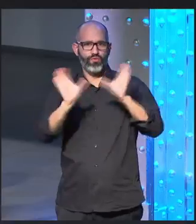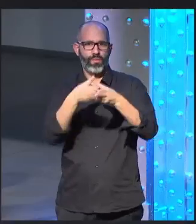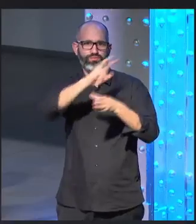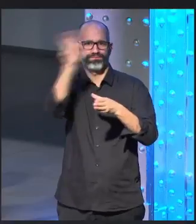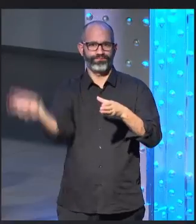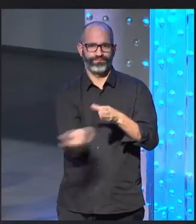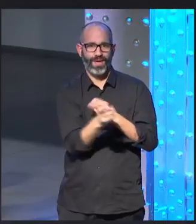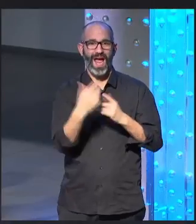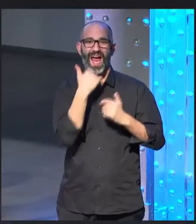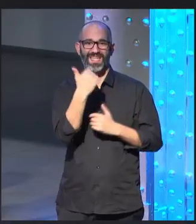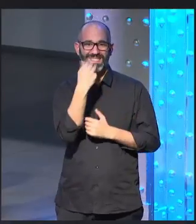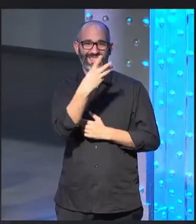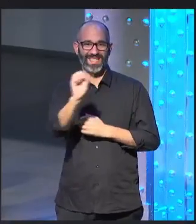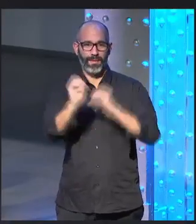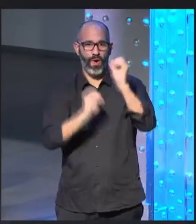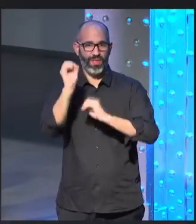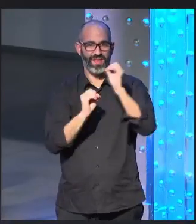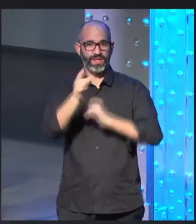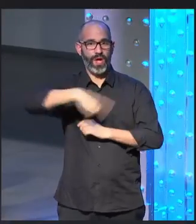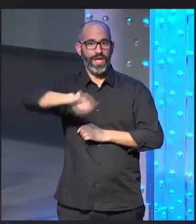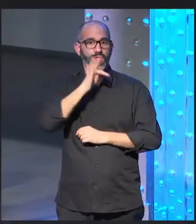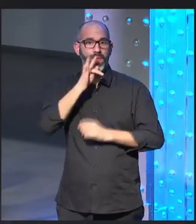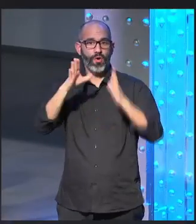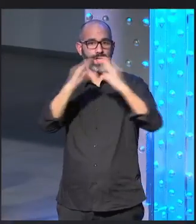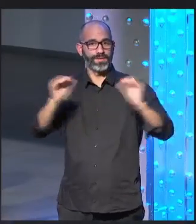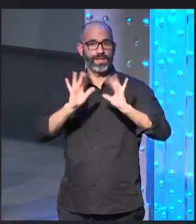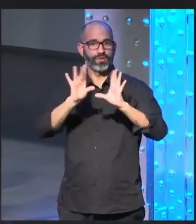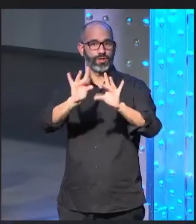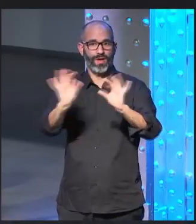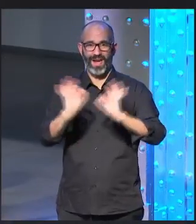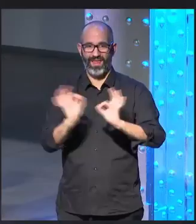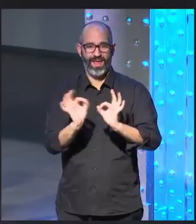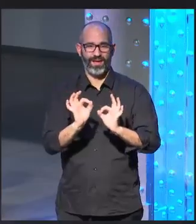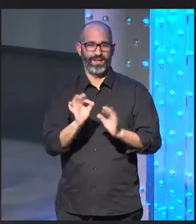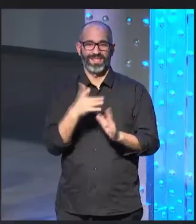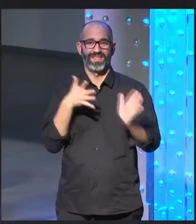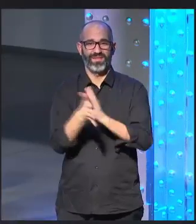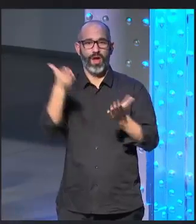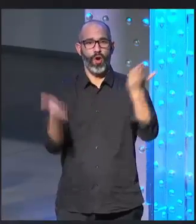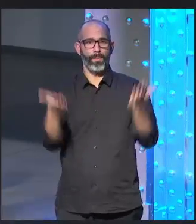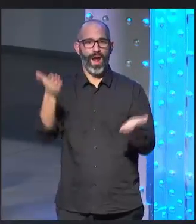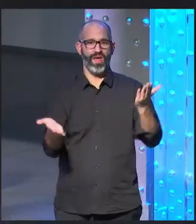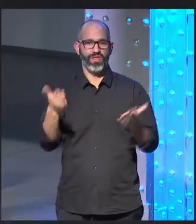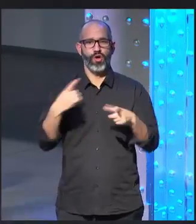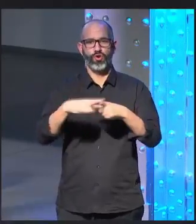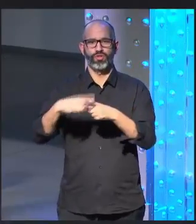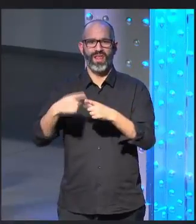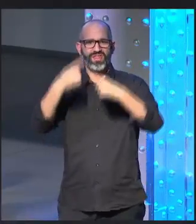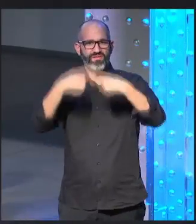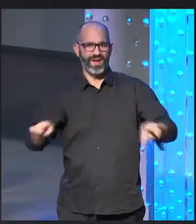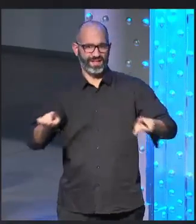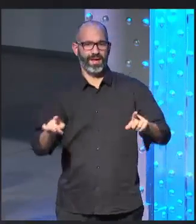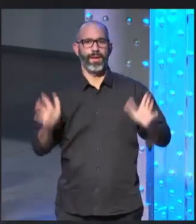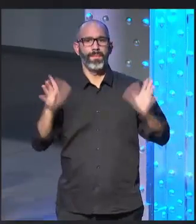que casi un 30% que no ha llegado a la universidad, esto para empezar. Tanto estamos comparando cosas muy distintas,